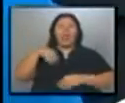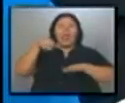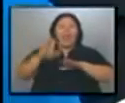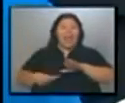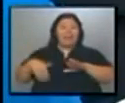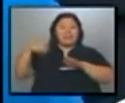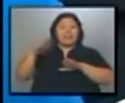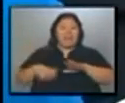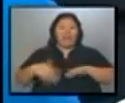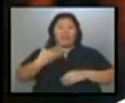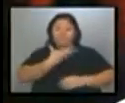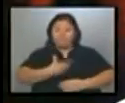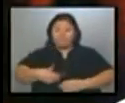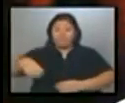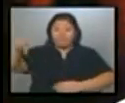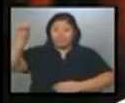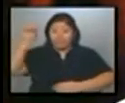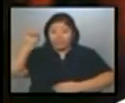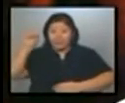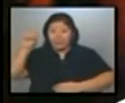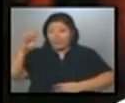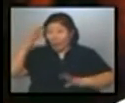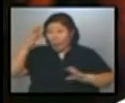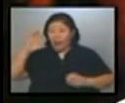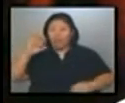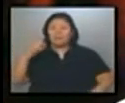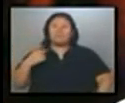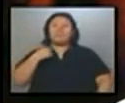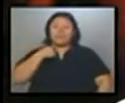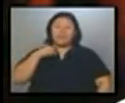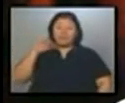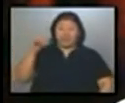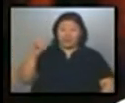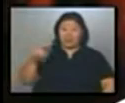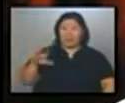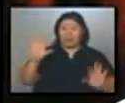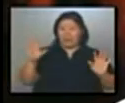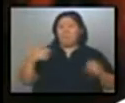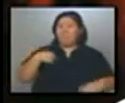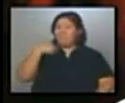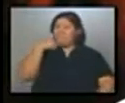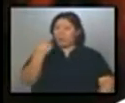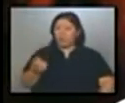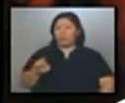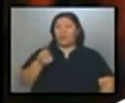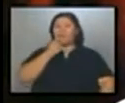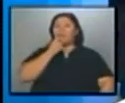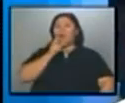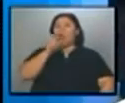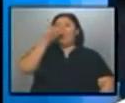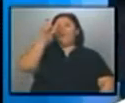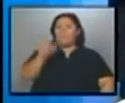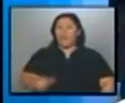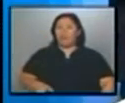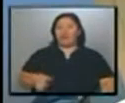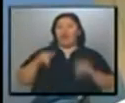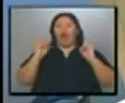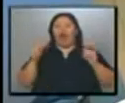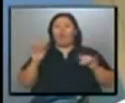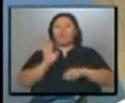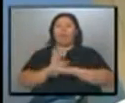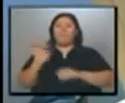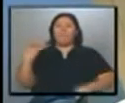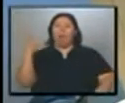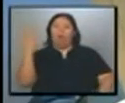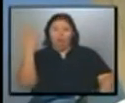¿Con un skate? ¿Cómo se dice? ¿Cómo se...? Mire, Alejo, usted que viaja mucho. Hay que viajar así. Un chico moderno viaja con un skate en la mano. No. En